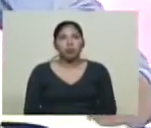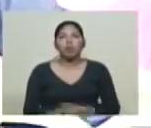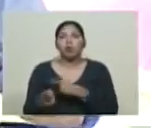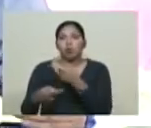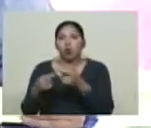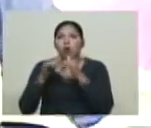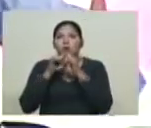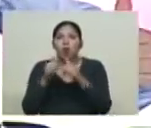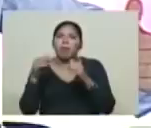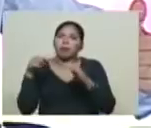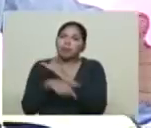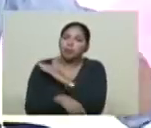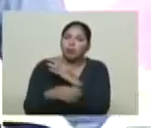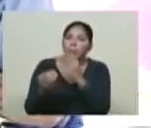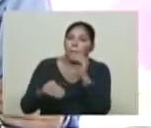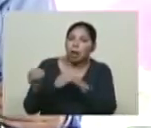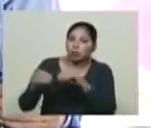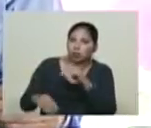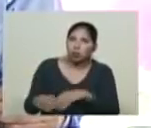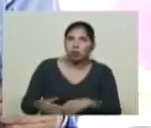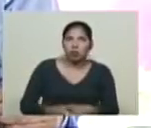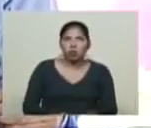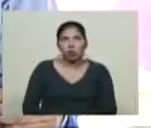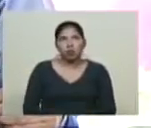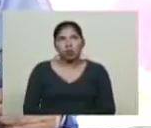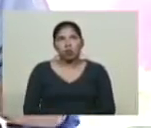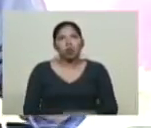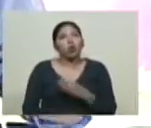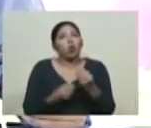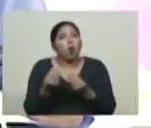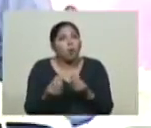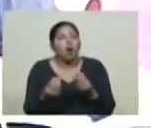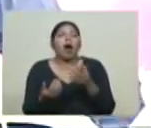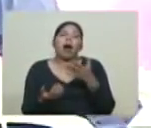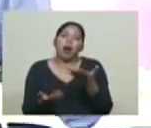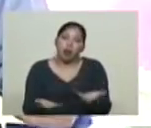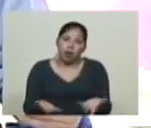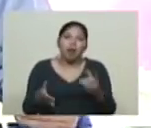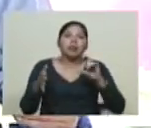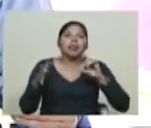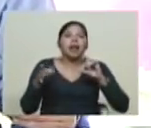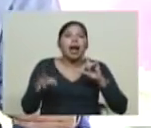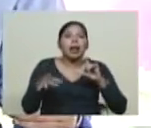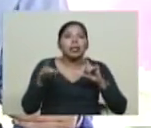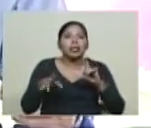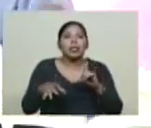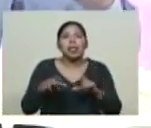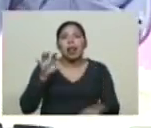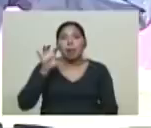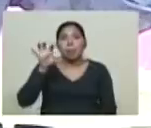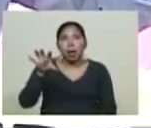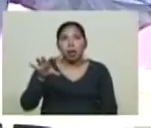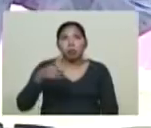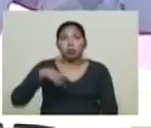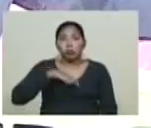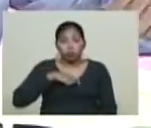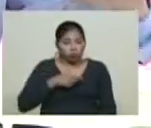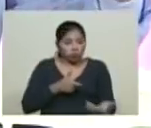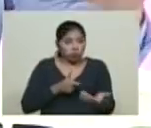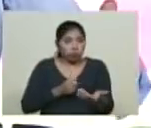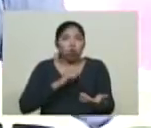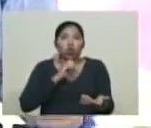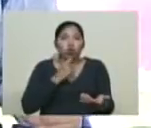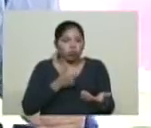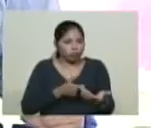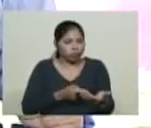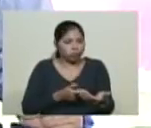a convocarlo. A través de el propio carnet de la patria vamos a ir registrando las personas y vamos a ir evaluando